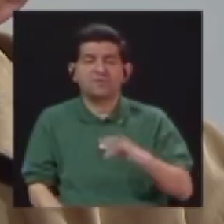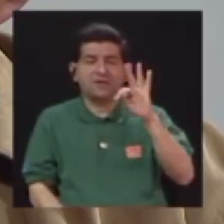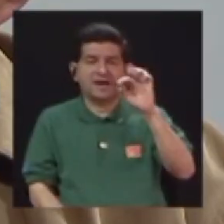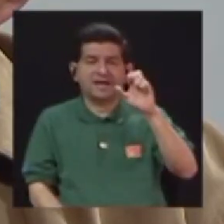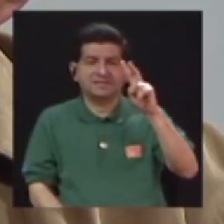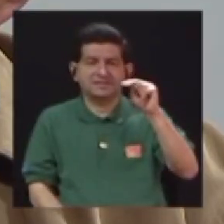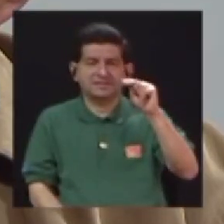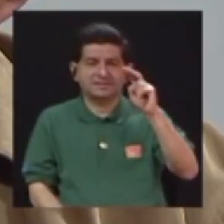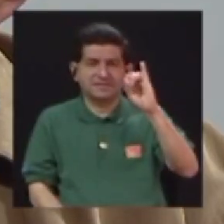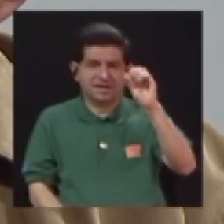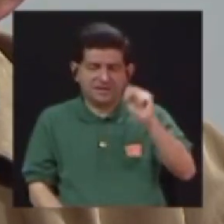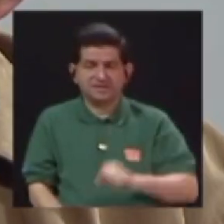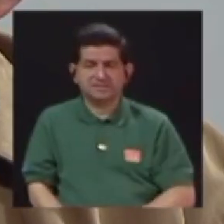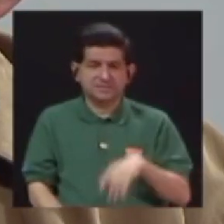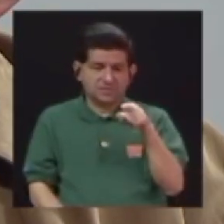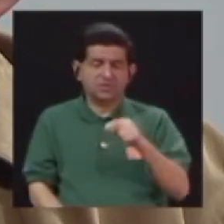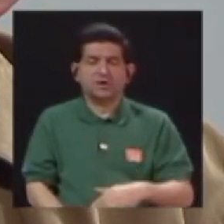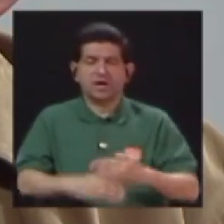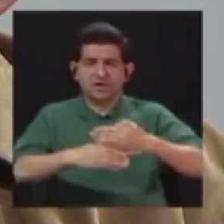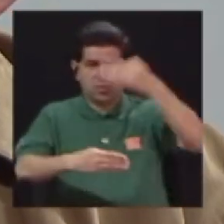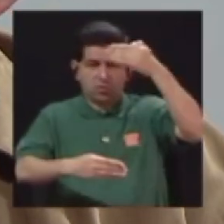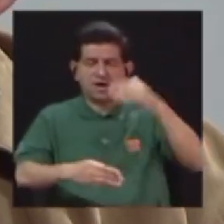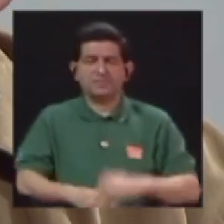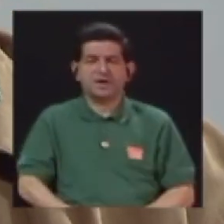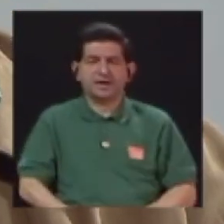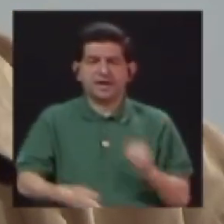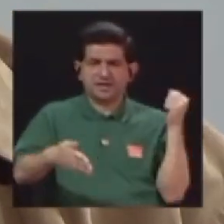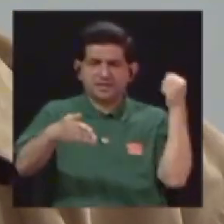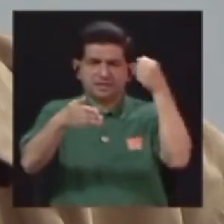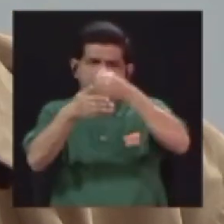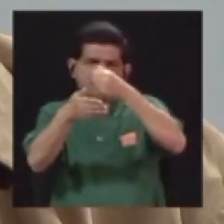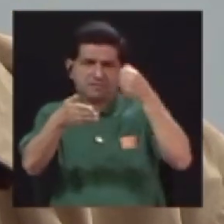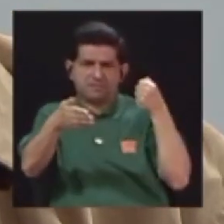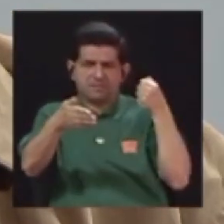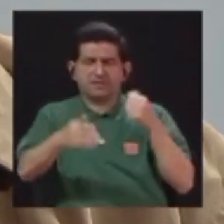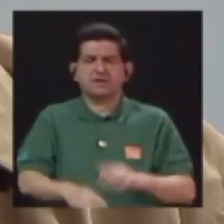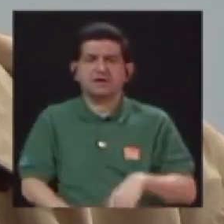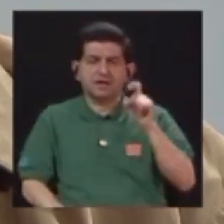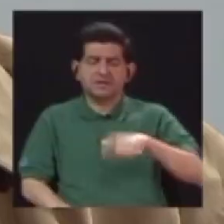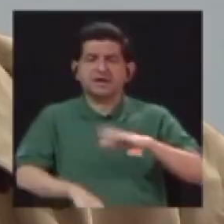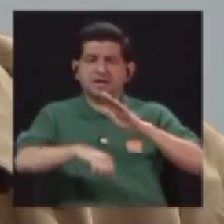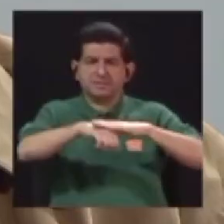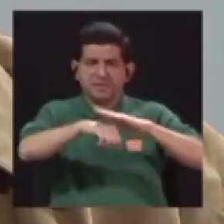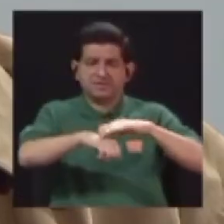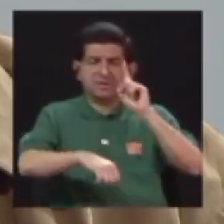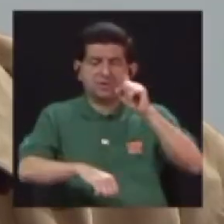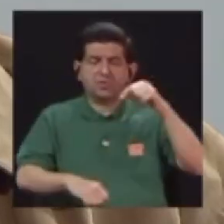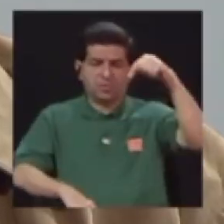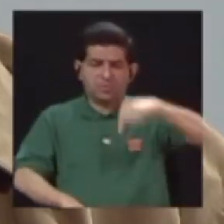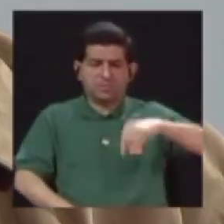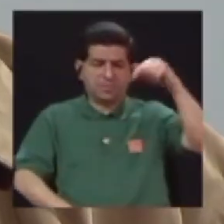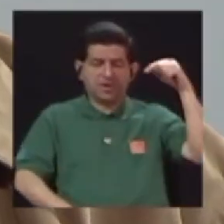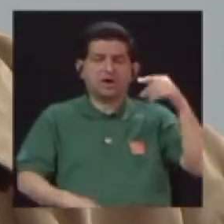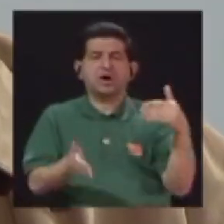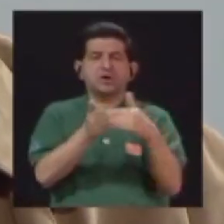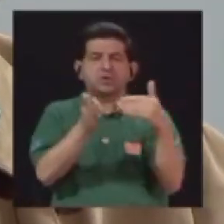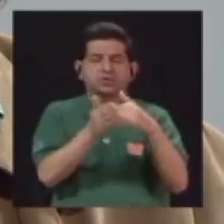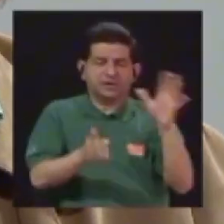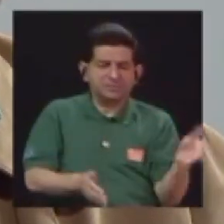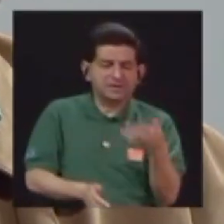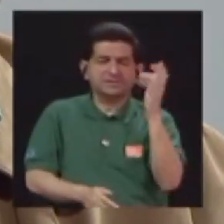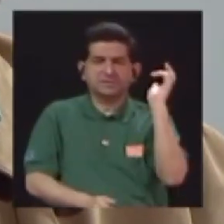golpea con esa pelota una pared, ¿verdad? Ajá. Y hay que dejarla picar una vez y recogerla y volverla a tirar para